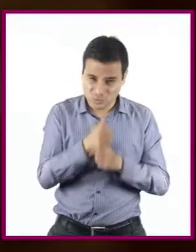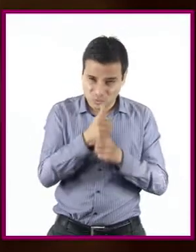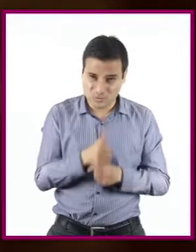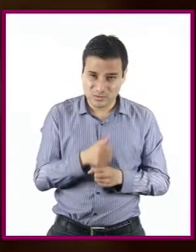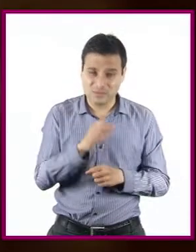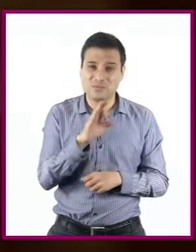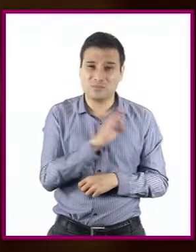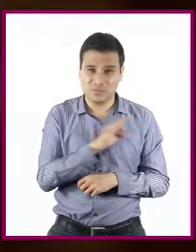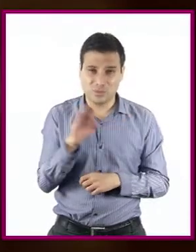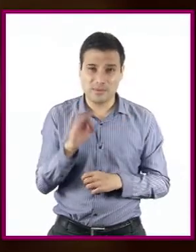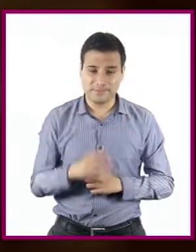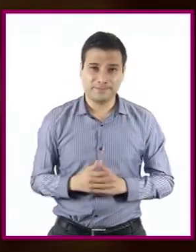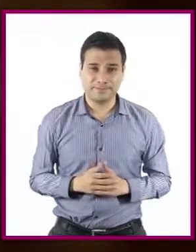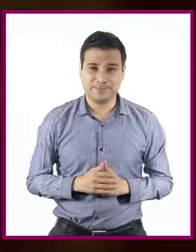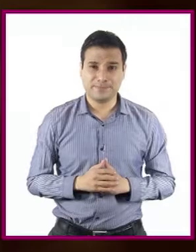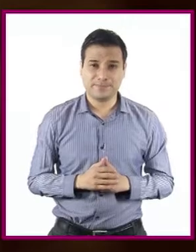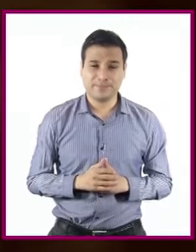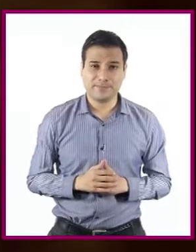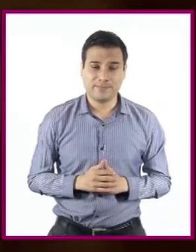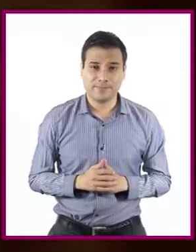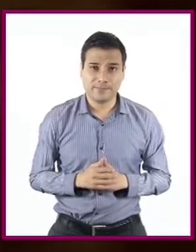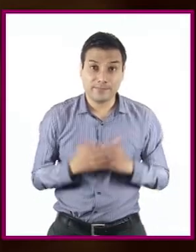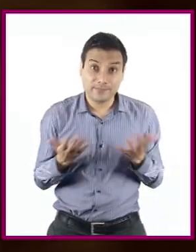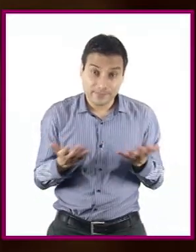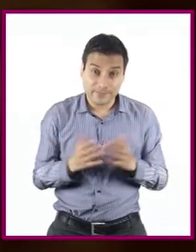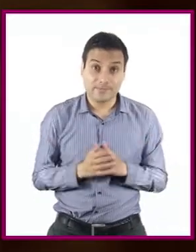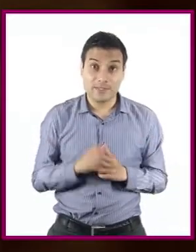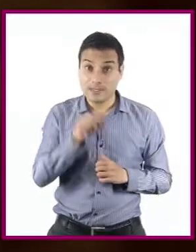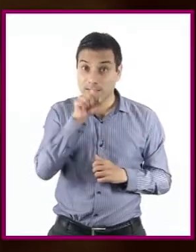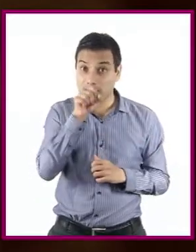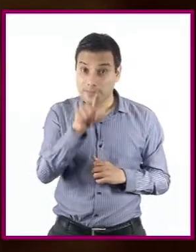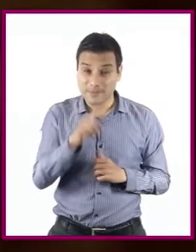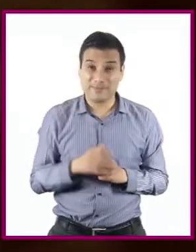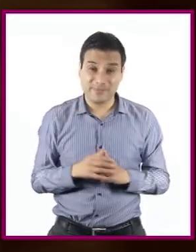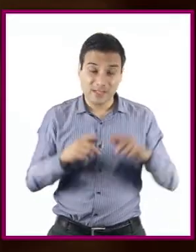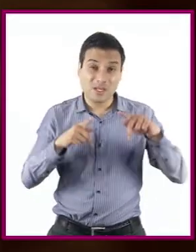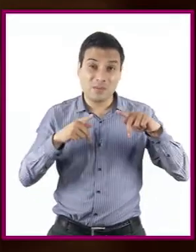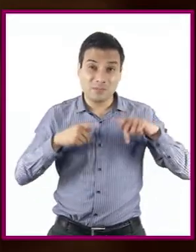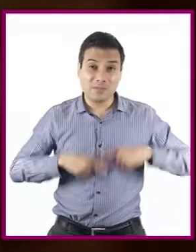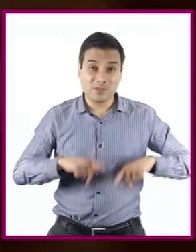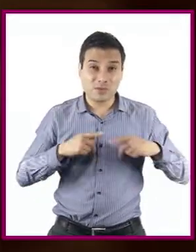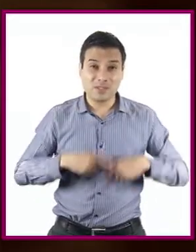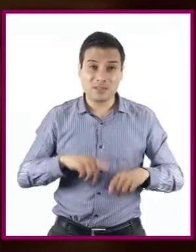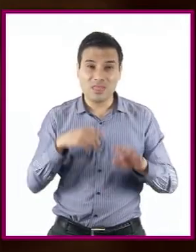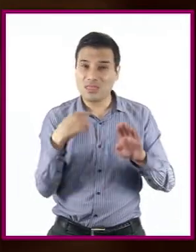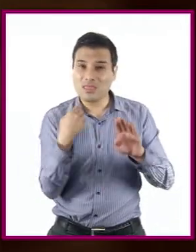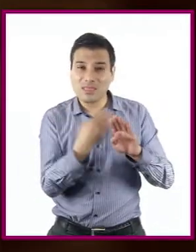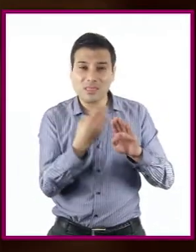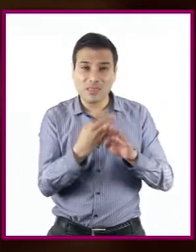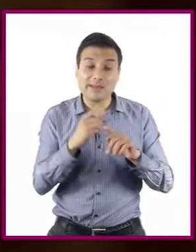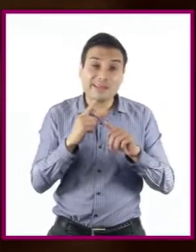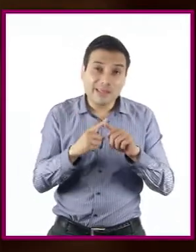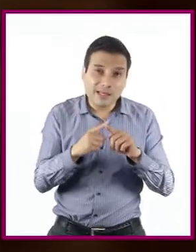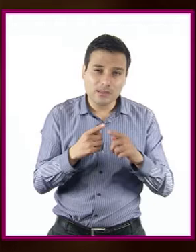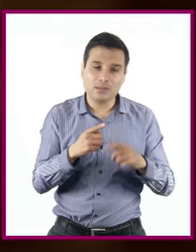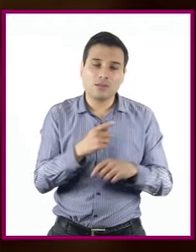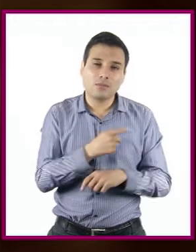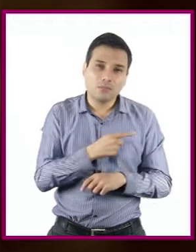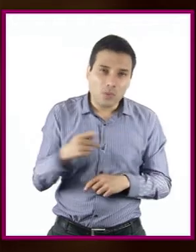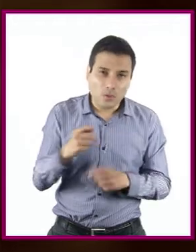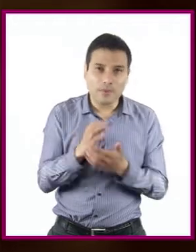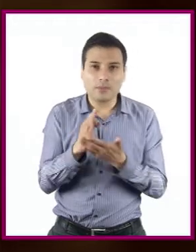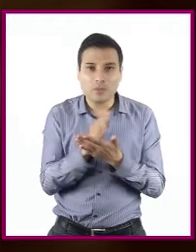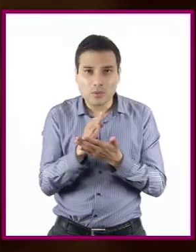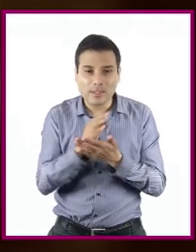y social. Y otra vez, las personas más vulnerables a esta forma de violencia son personas pobres, morenas,